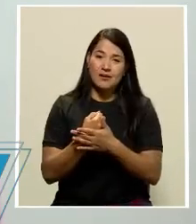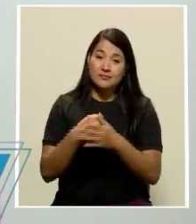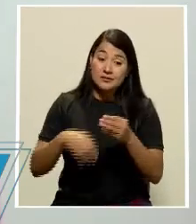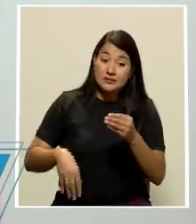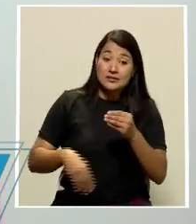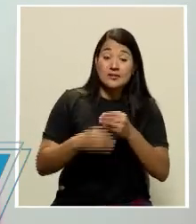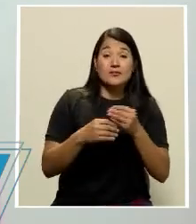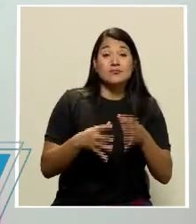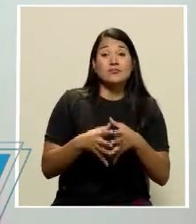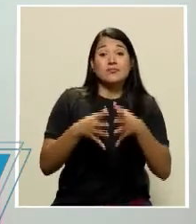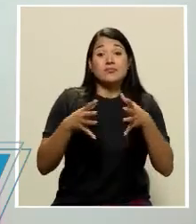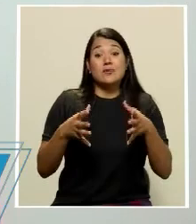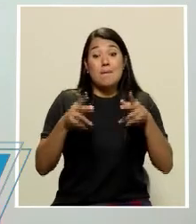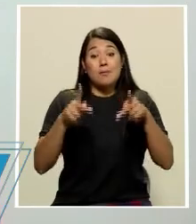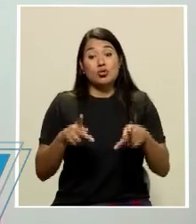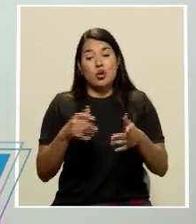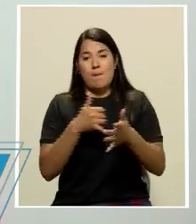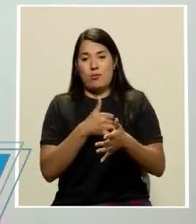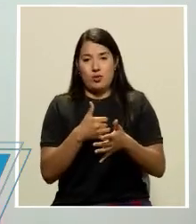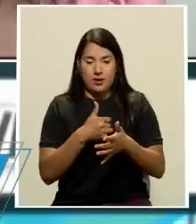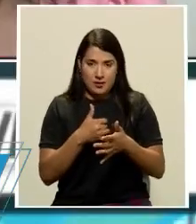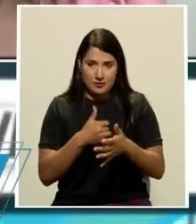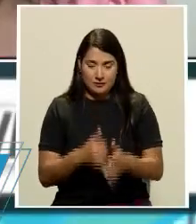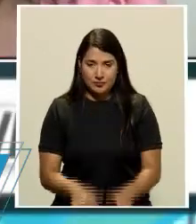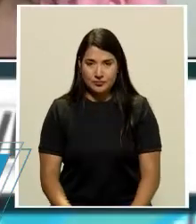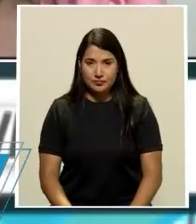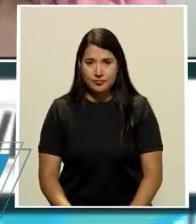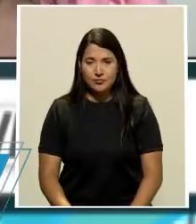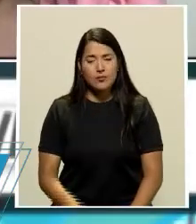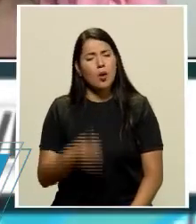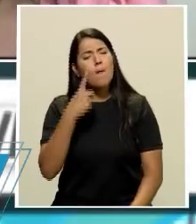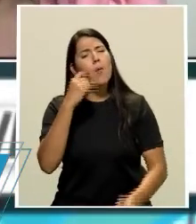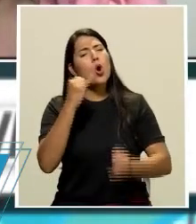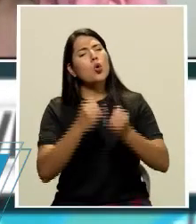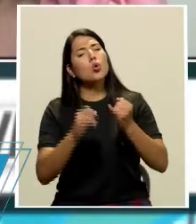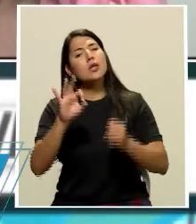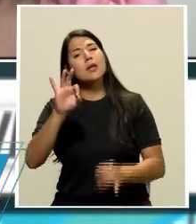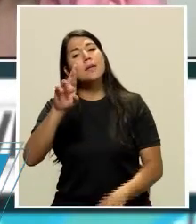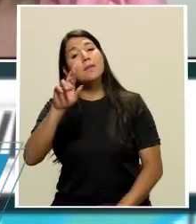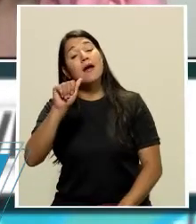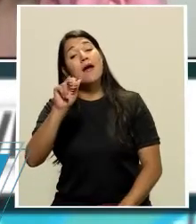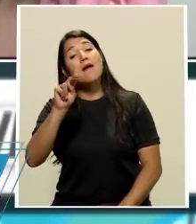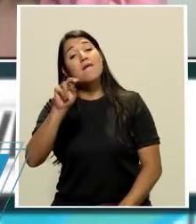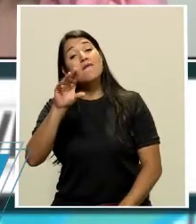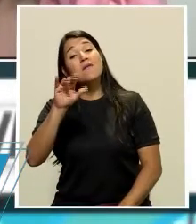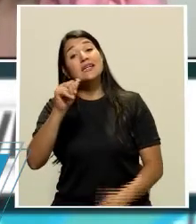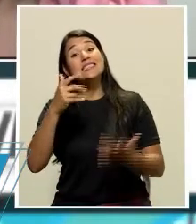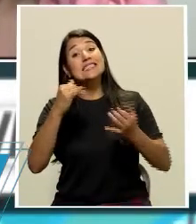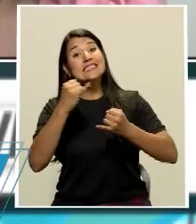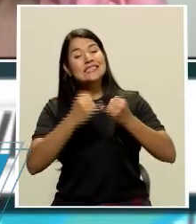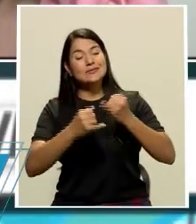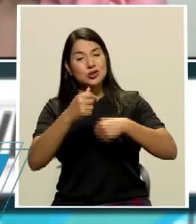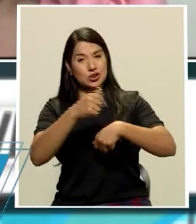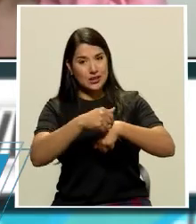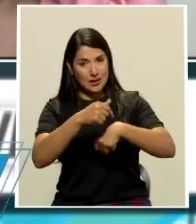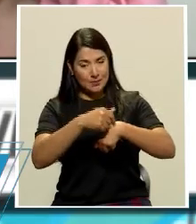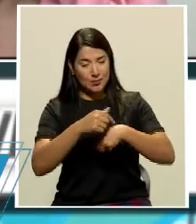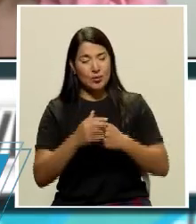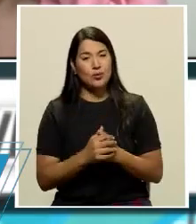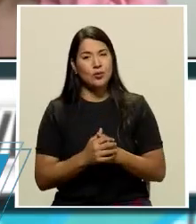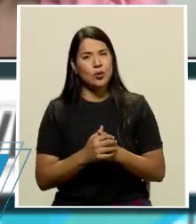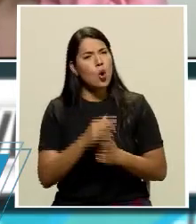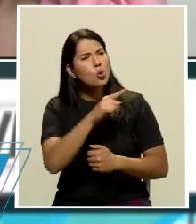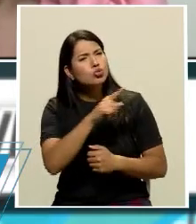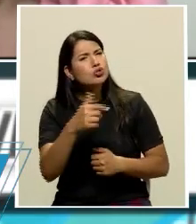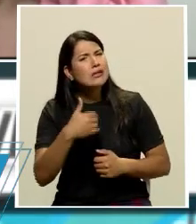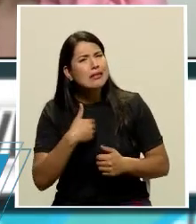la población ya vulnerable en el país. Por último, doña Francia, porque se nos acabó el tiempo,